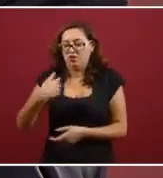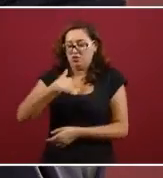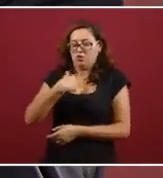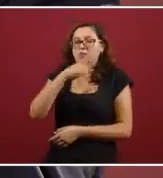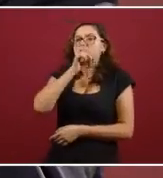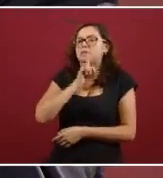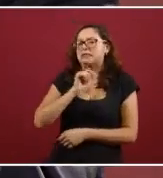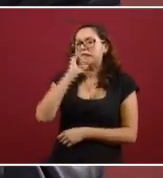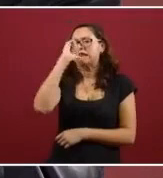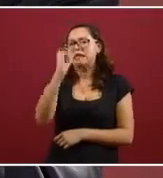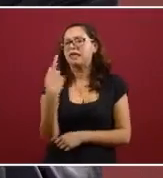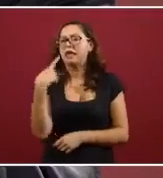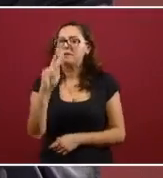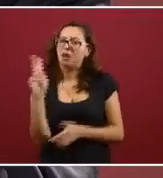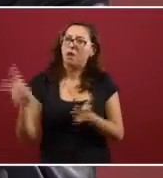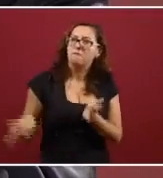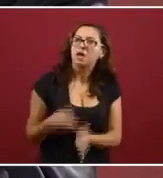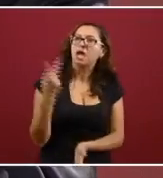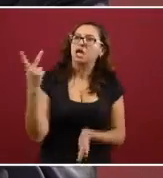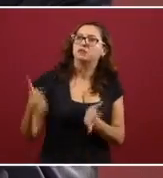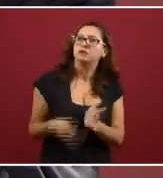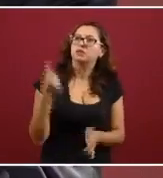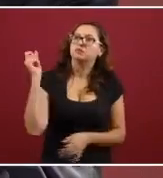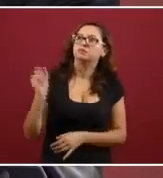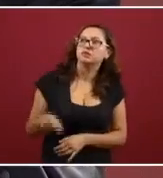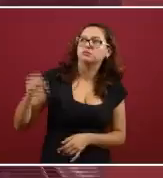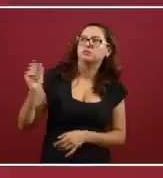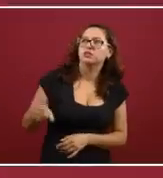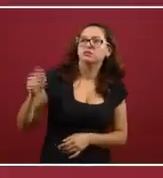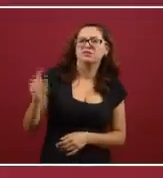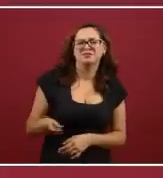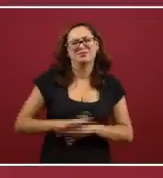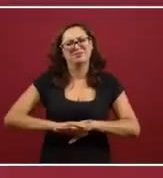de repetir tanto, no nos debemos de repetir tanto.